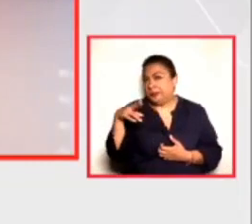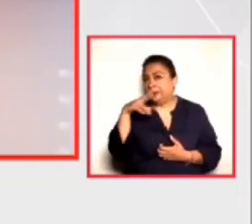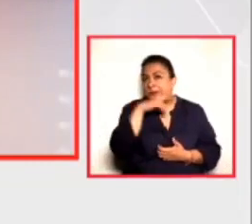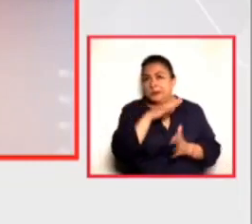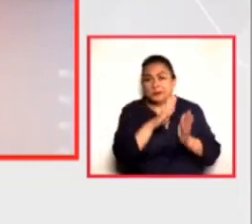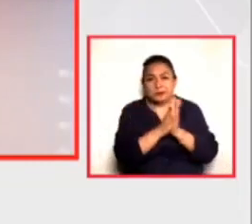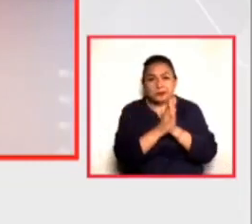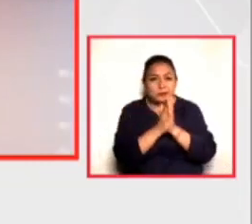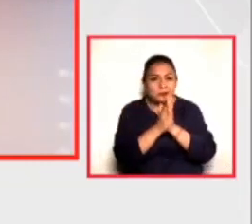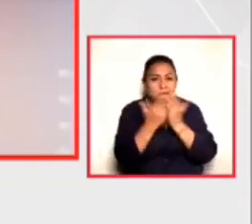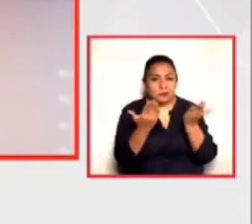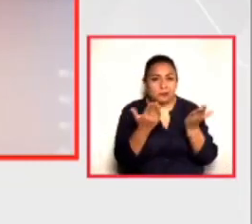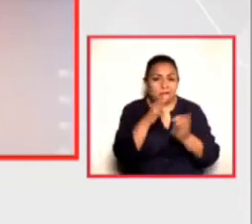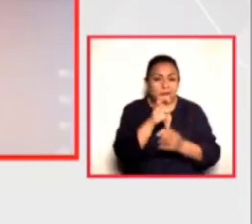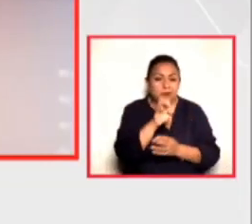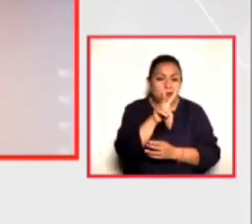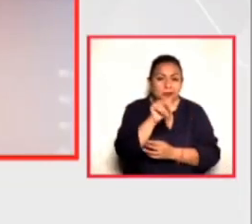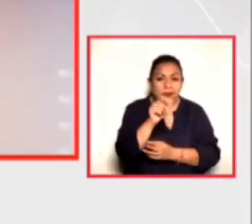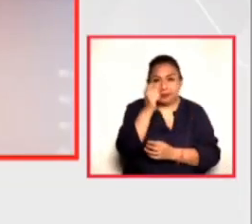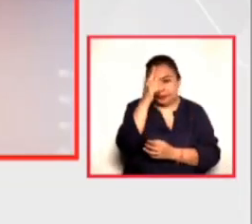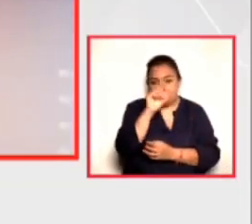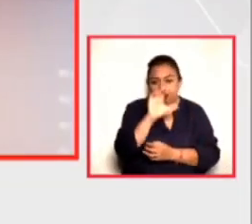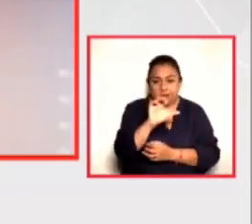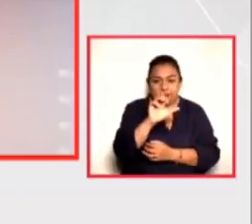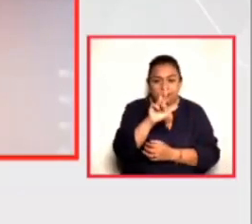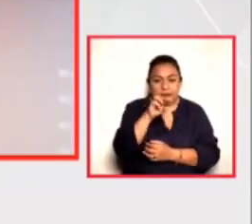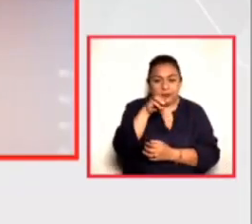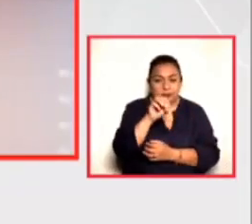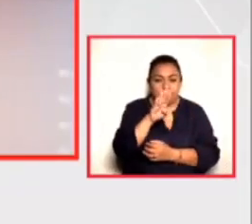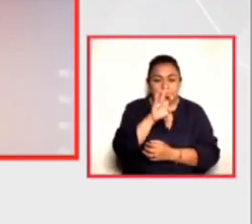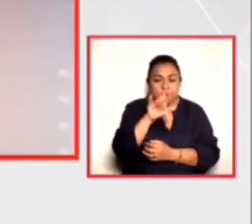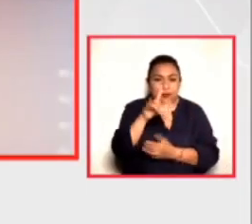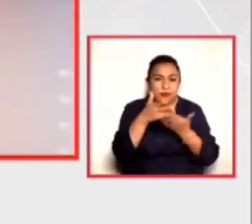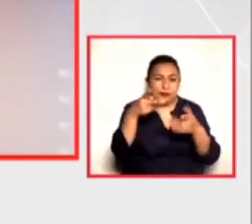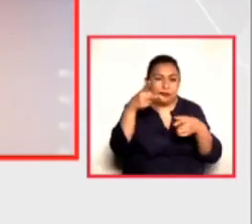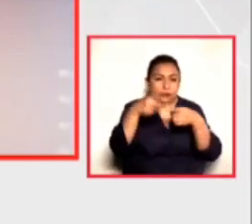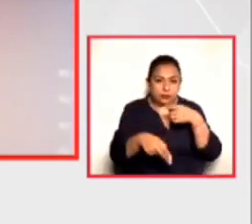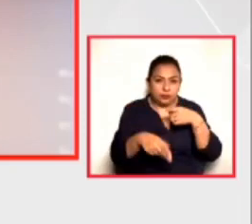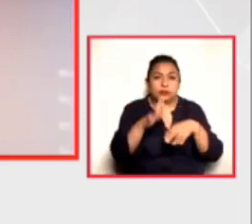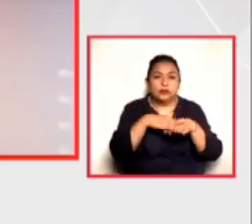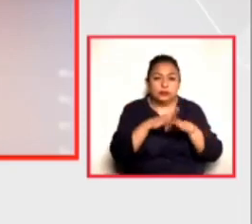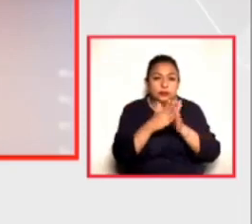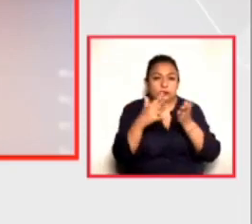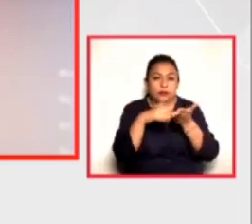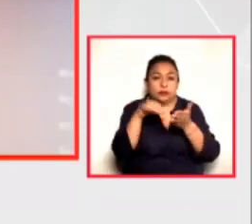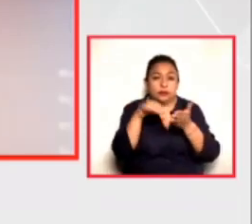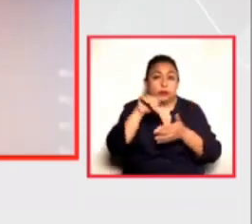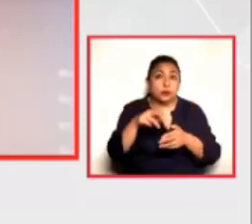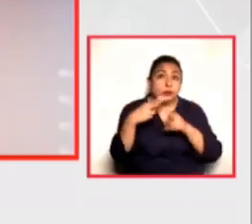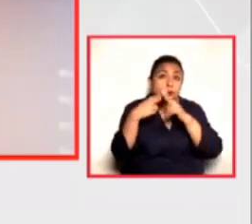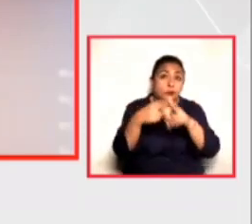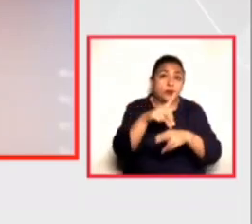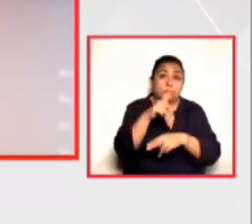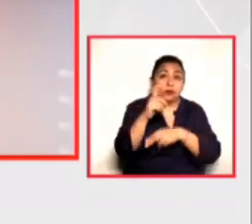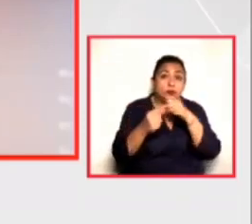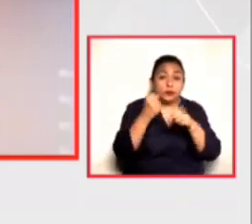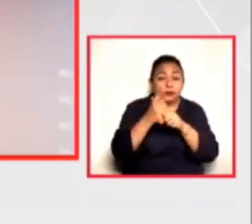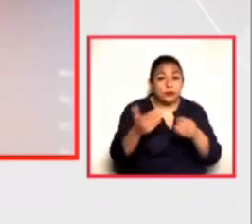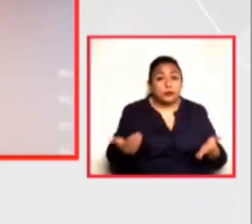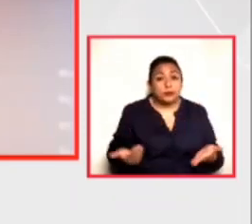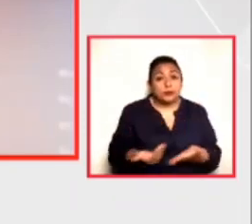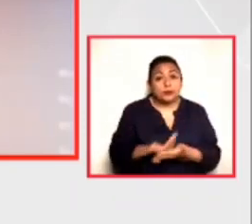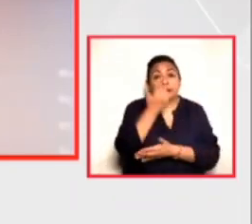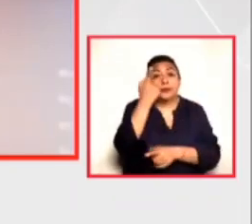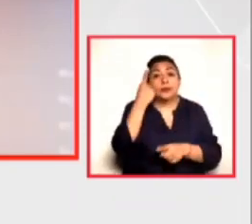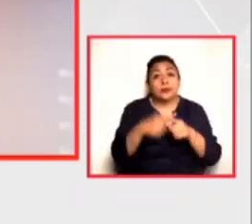libro de Eva de Carmen Boullosa. Y nos vamos a la pausa y nos vamos con más literatura. Hoy se cumplen 100 años del natalicio del gran